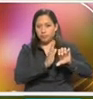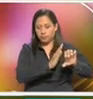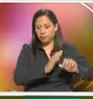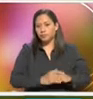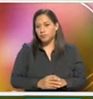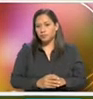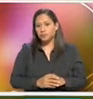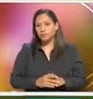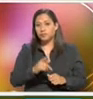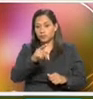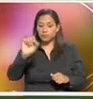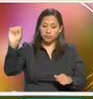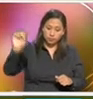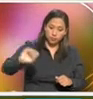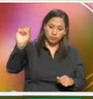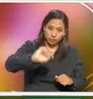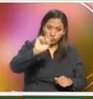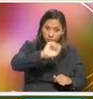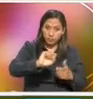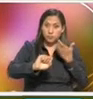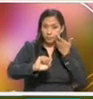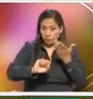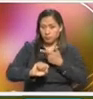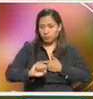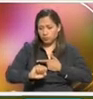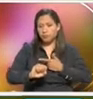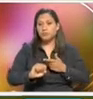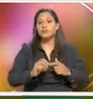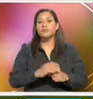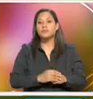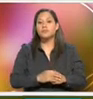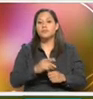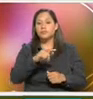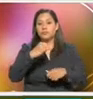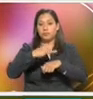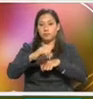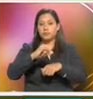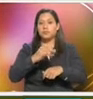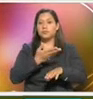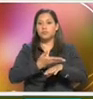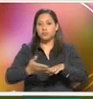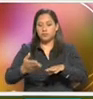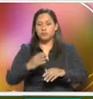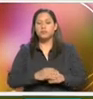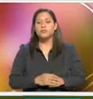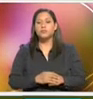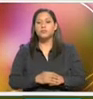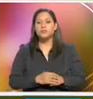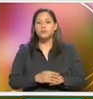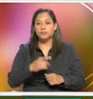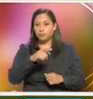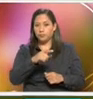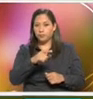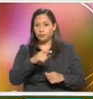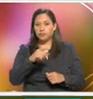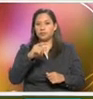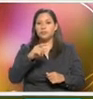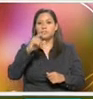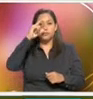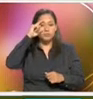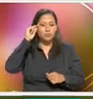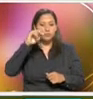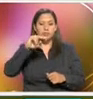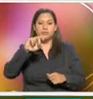si usted si usted quiere, le gustan Sí, los sí. aderezos, 3/4 de taza de yogur natural sin azúcar y también eneldo al